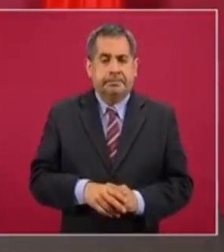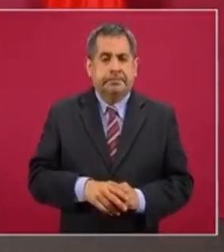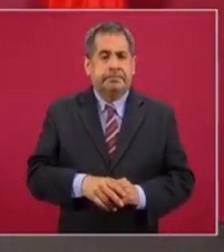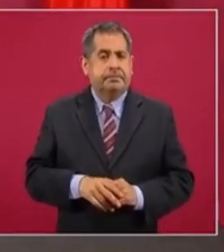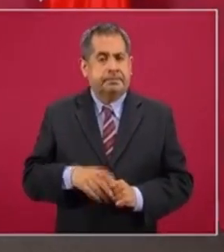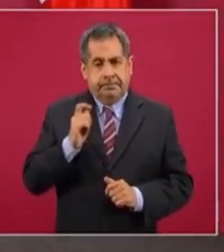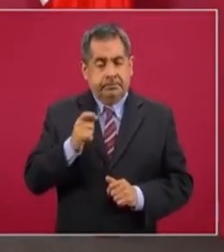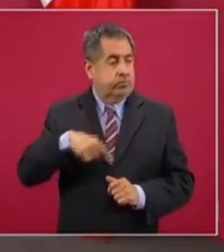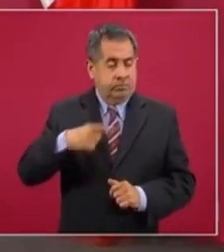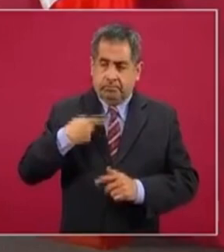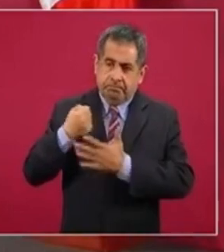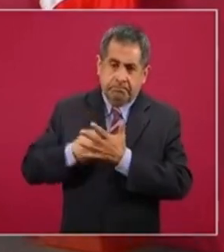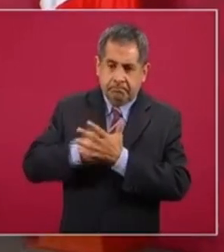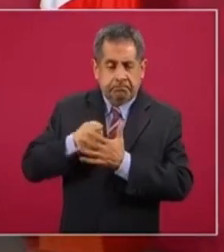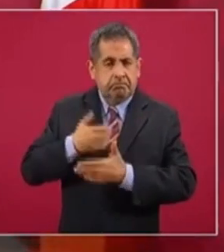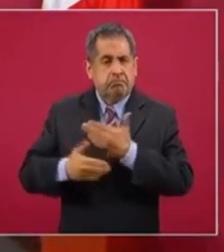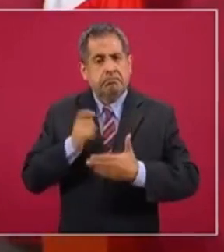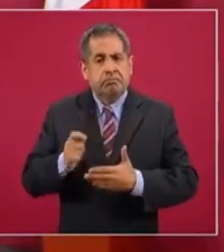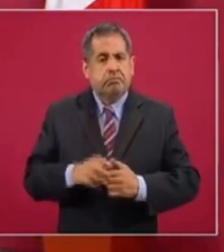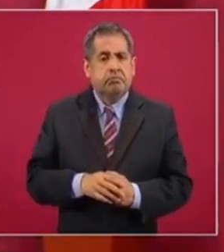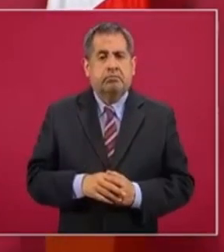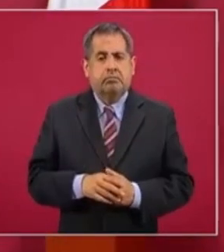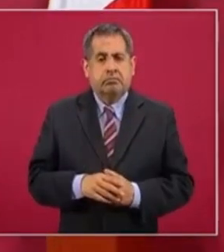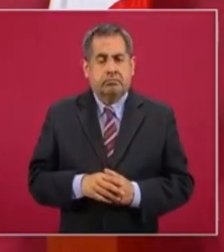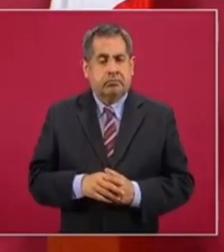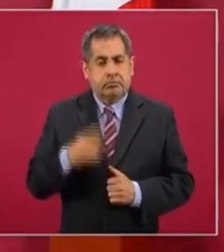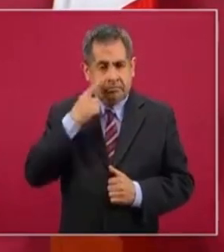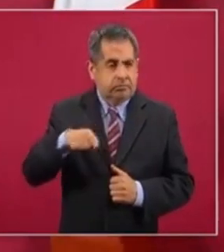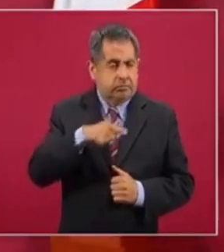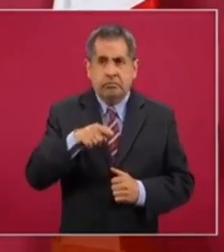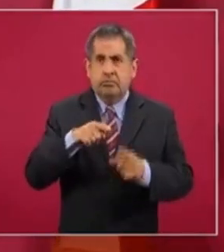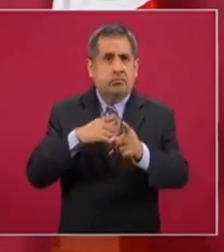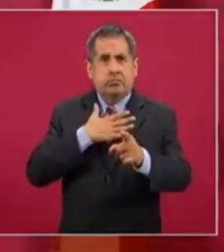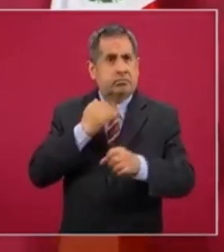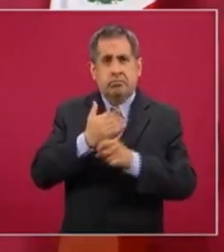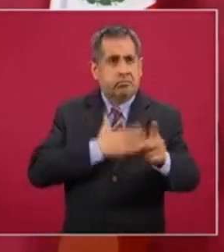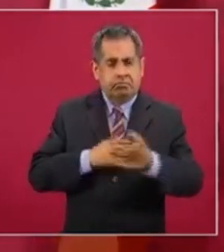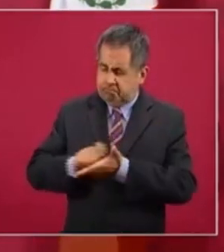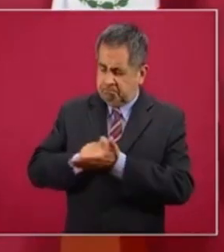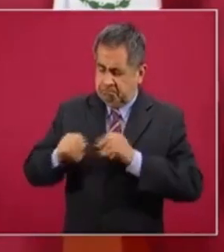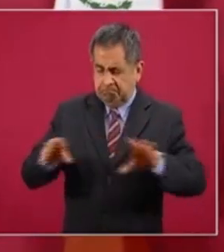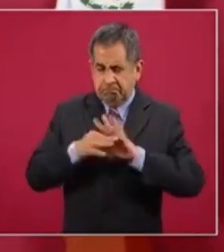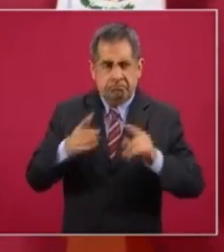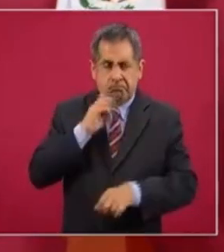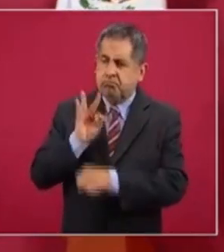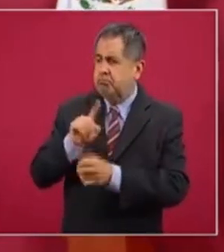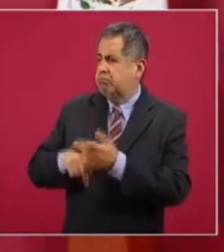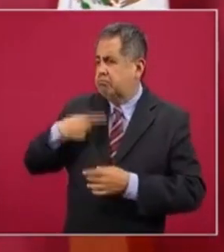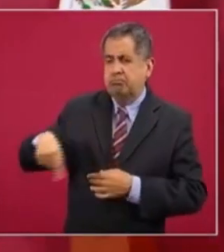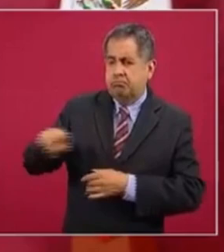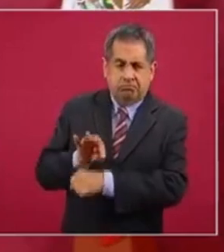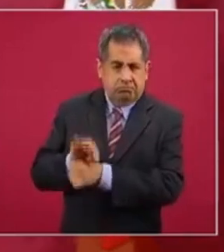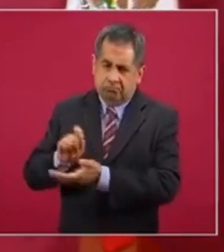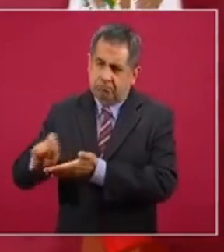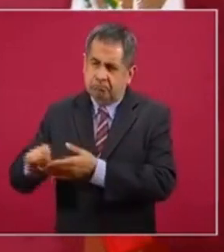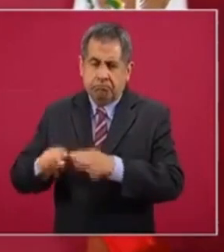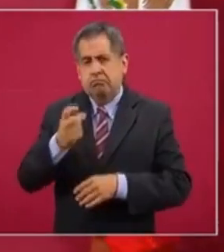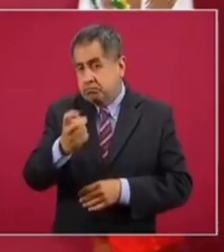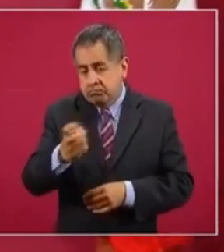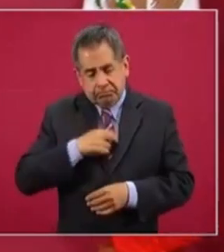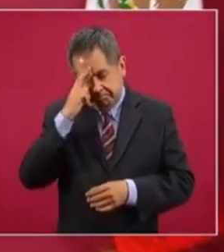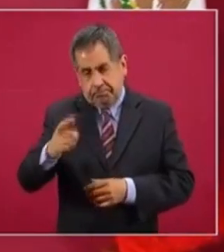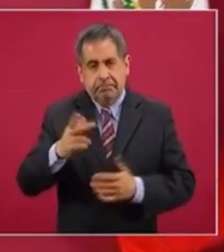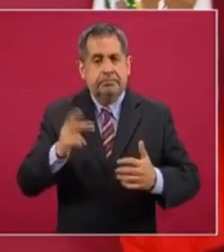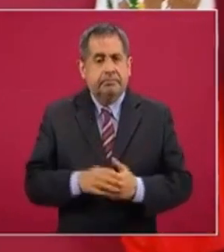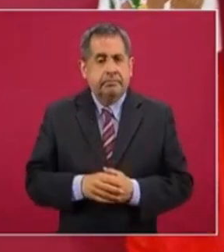Los que luchan en contra de las injusticias, están a favor de los desposeídos, de los humillados.